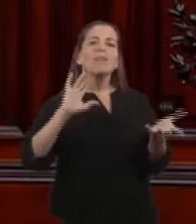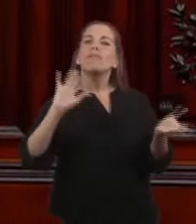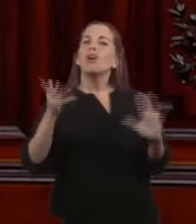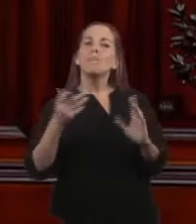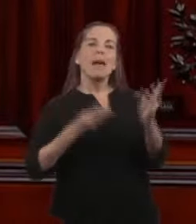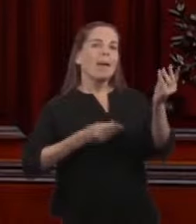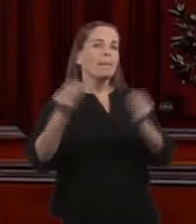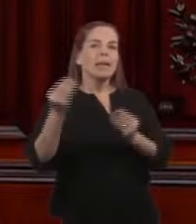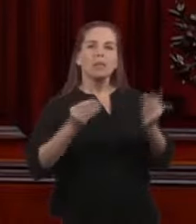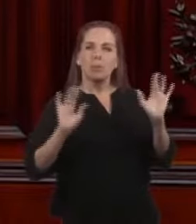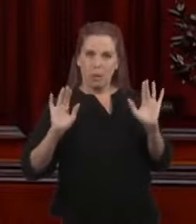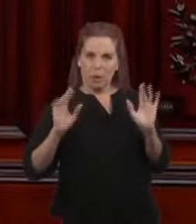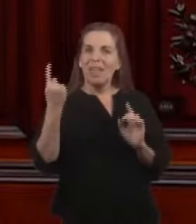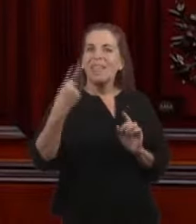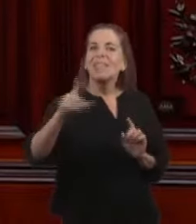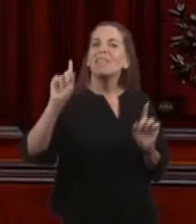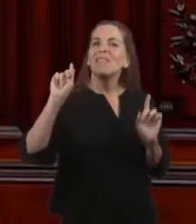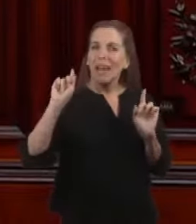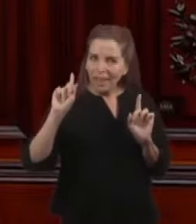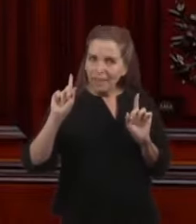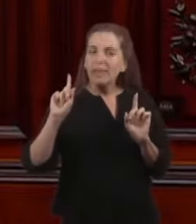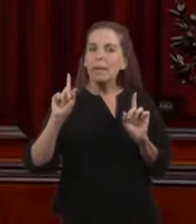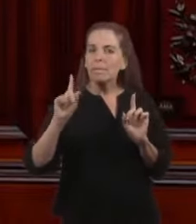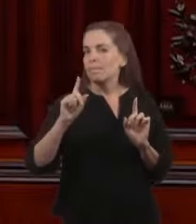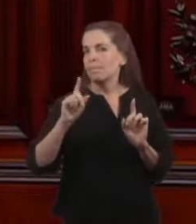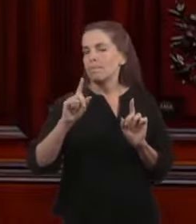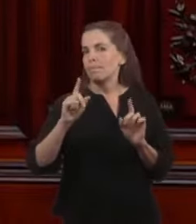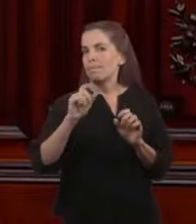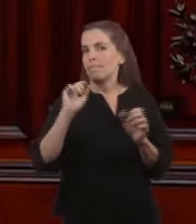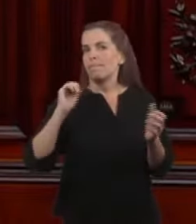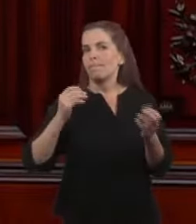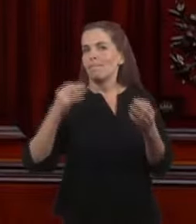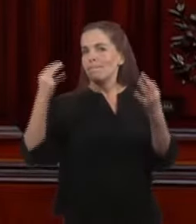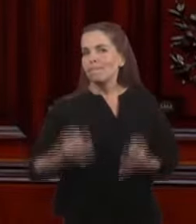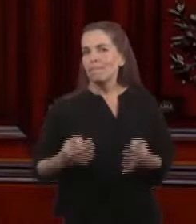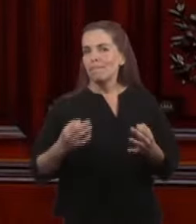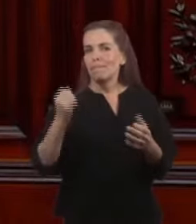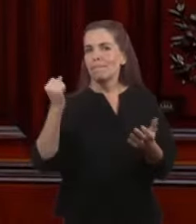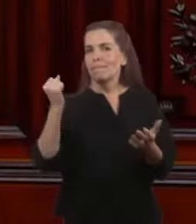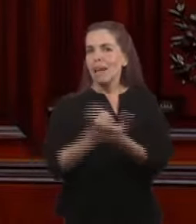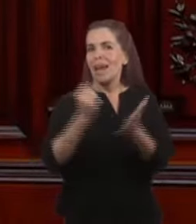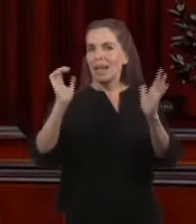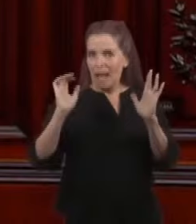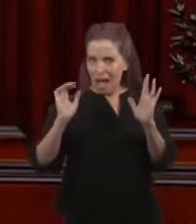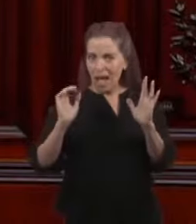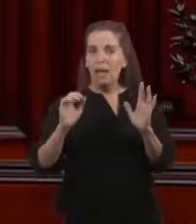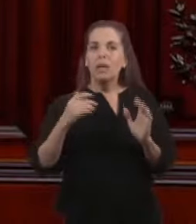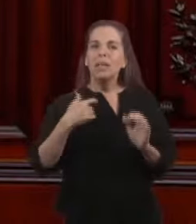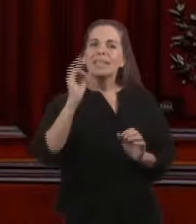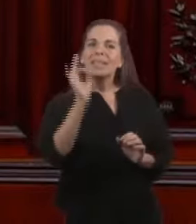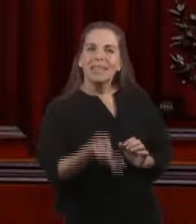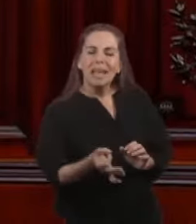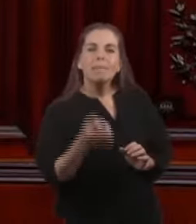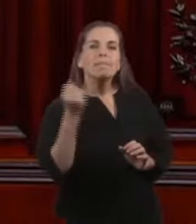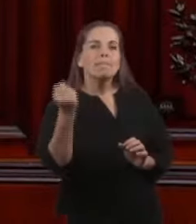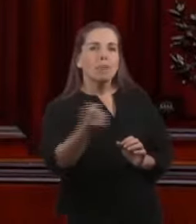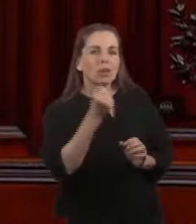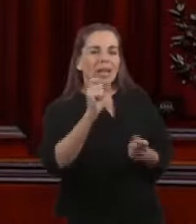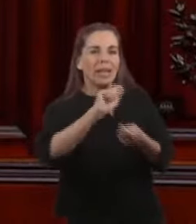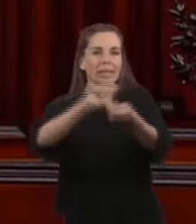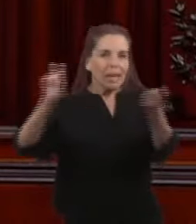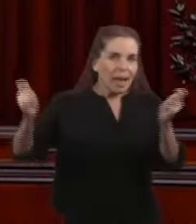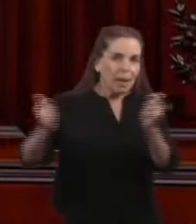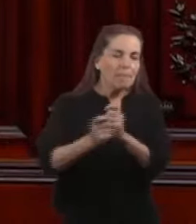distinto sino el más radicalmente distinto de nuestra historia y he aprendido de primera mano que a más profundo el cambio